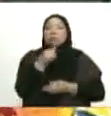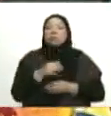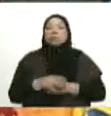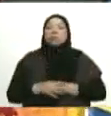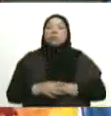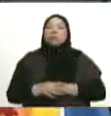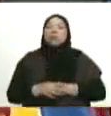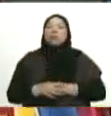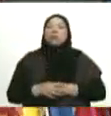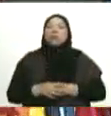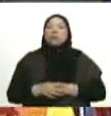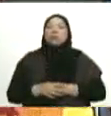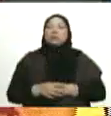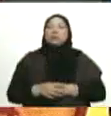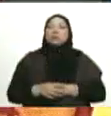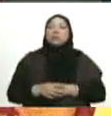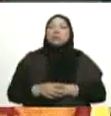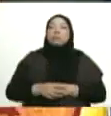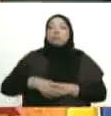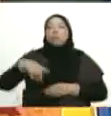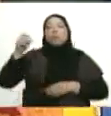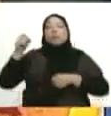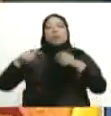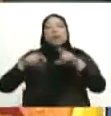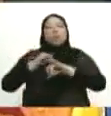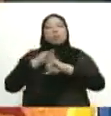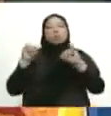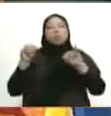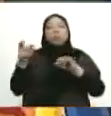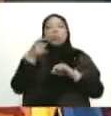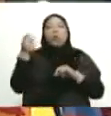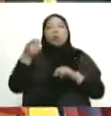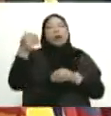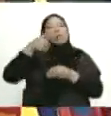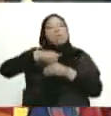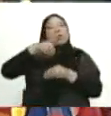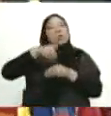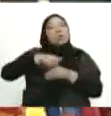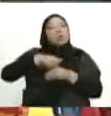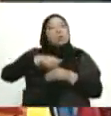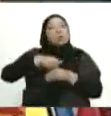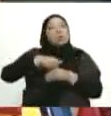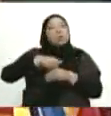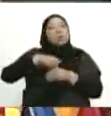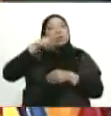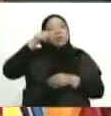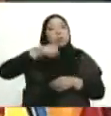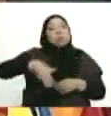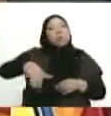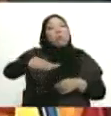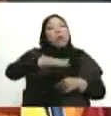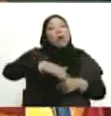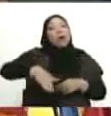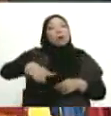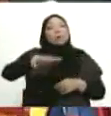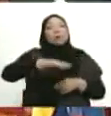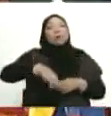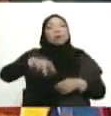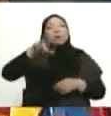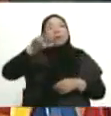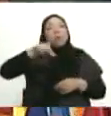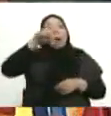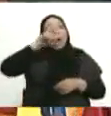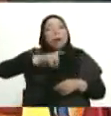pedías bombardeo, sanciones, ¿a qué vienes? ¿A buscar el voto? El voto de este pueblo que has despreciado durante todos